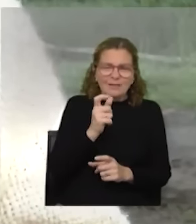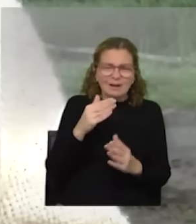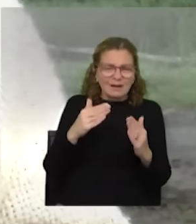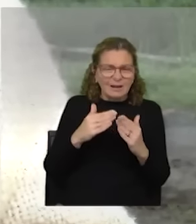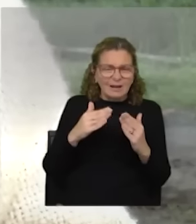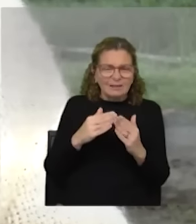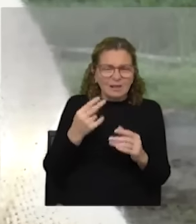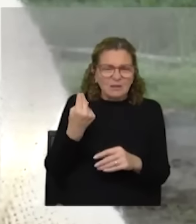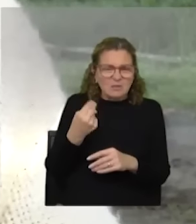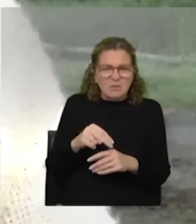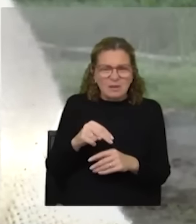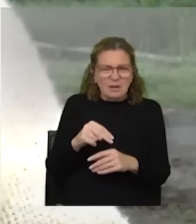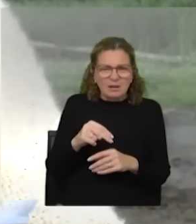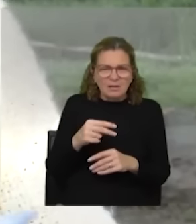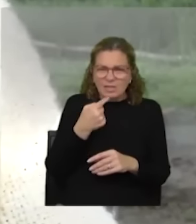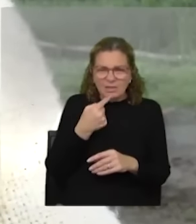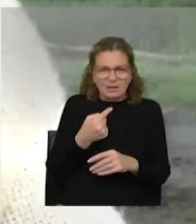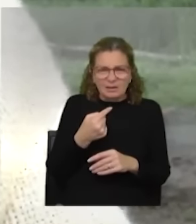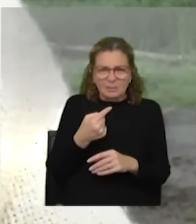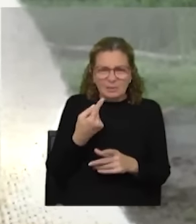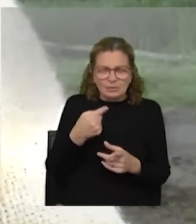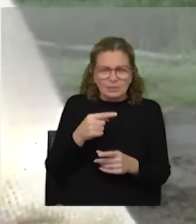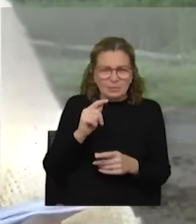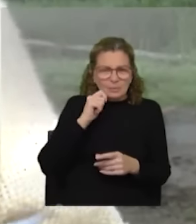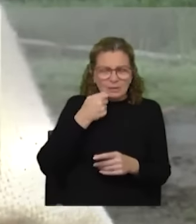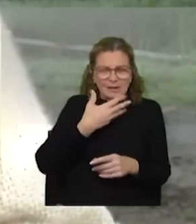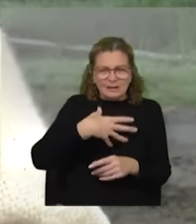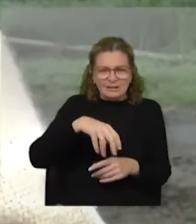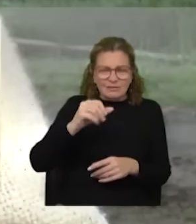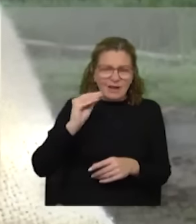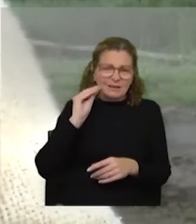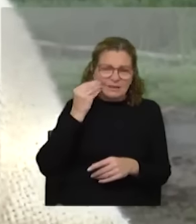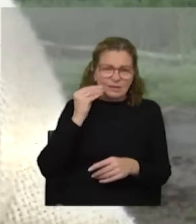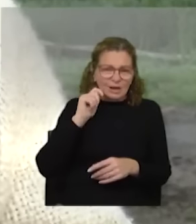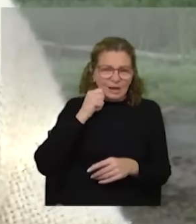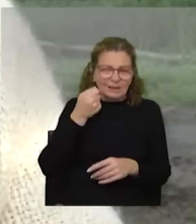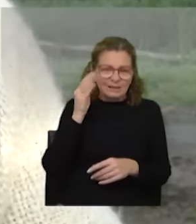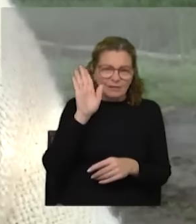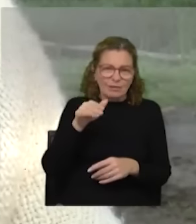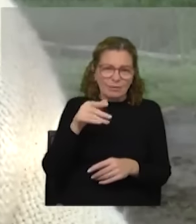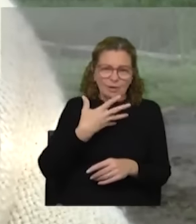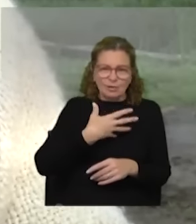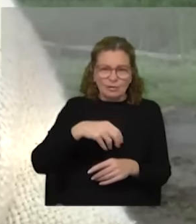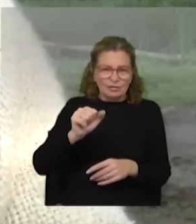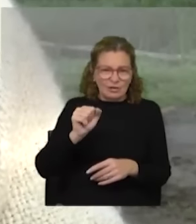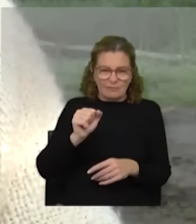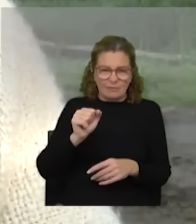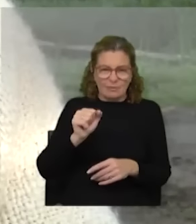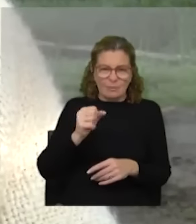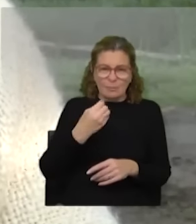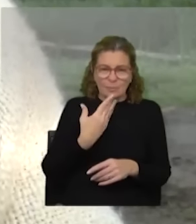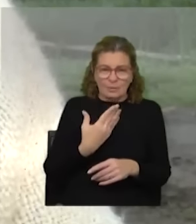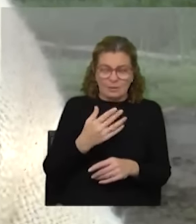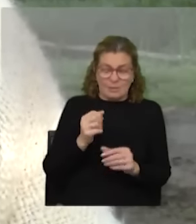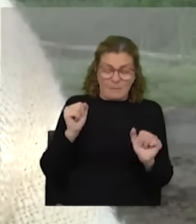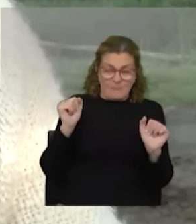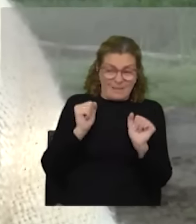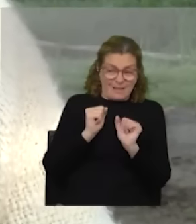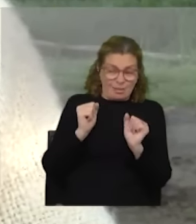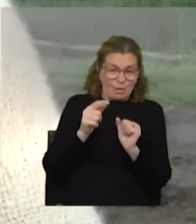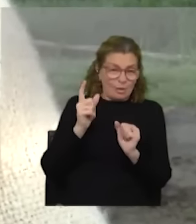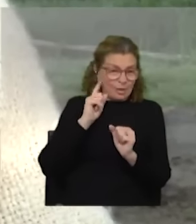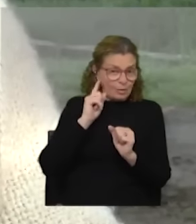casas nunca lo diríamos entonces a mí me encantaría llevar a mi nieto que le encanta el basketbol y no lo llevaría porque me aterrorizo